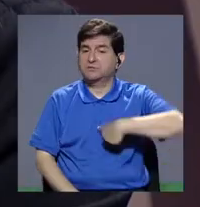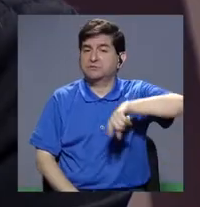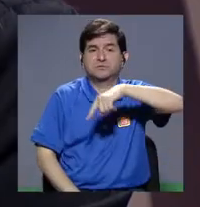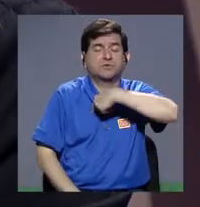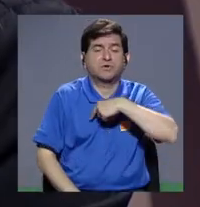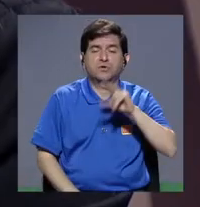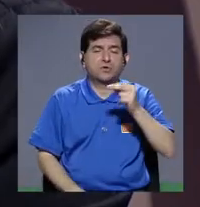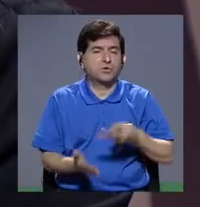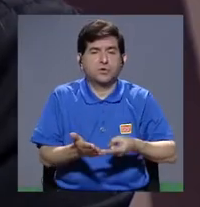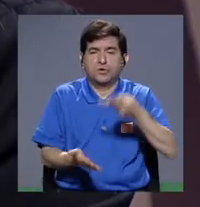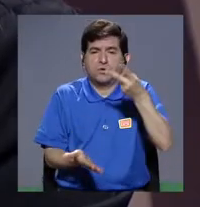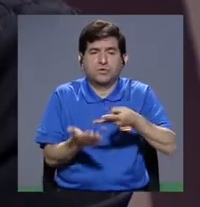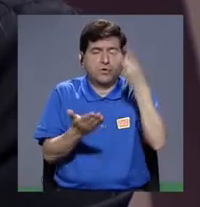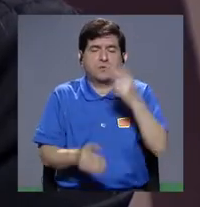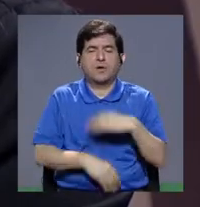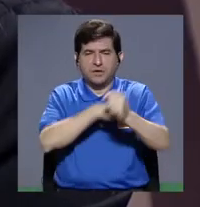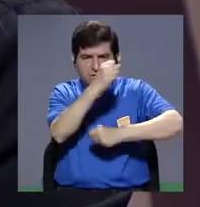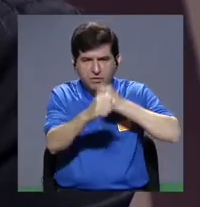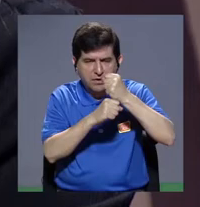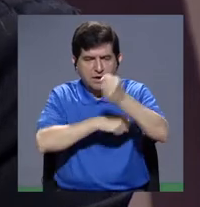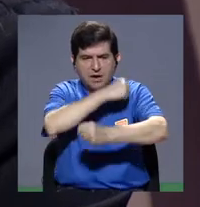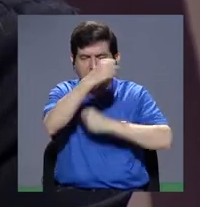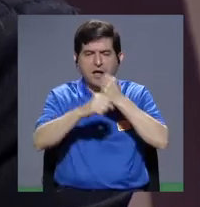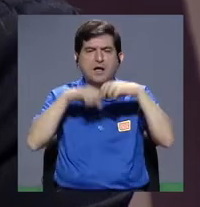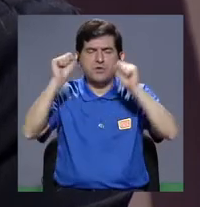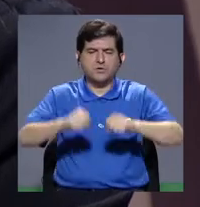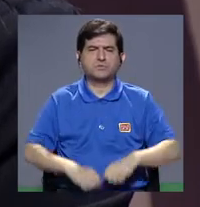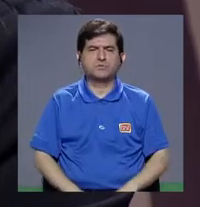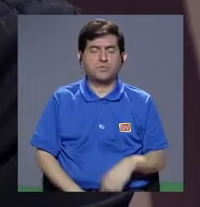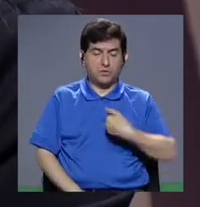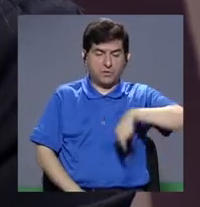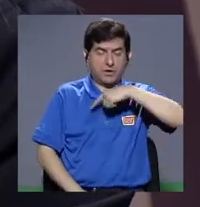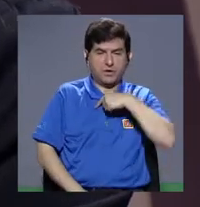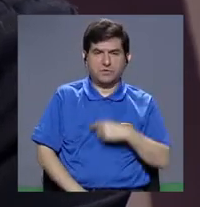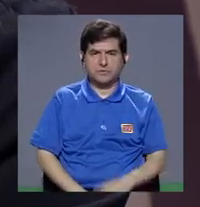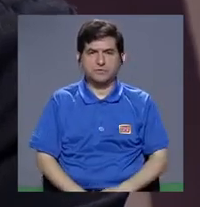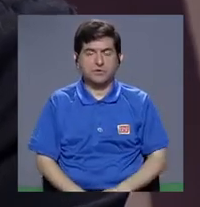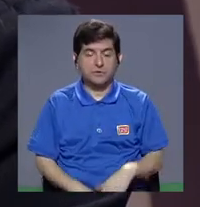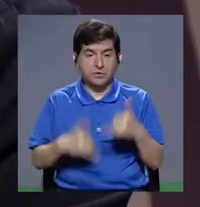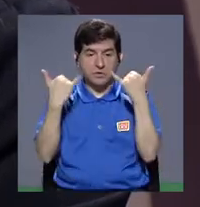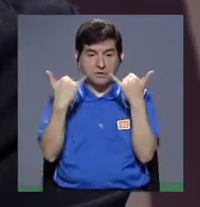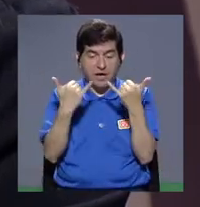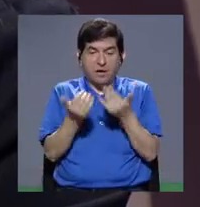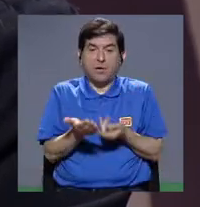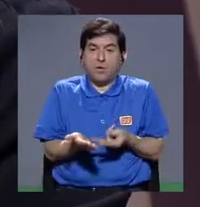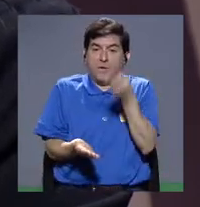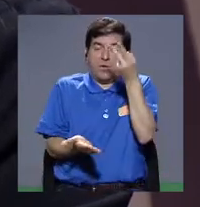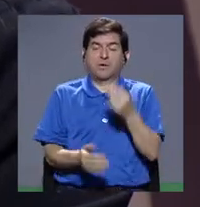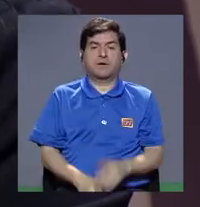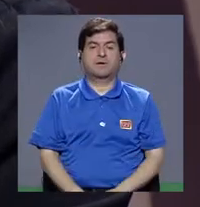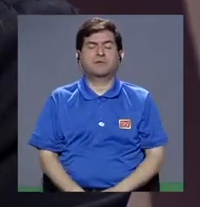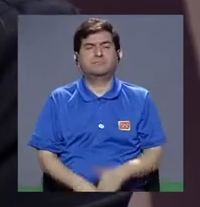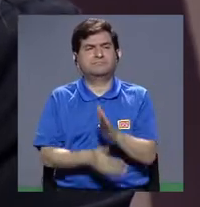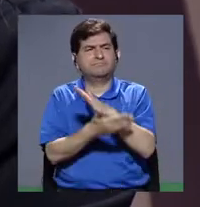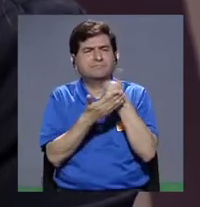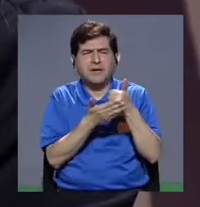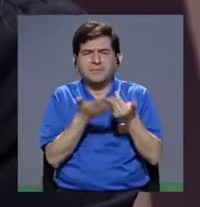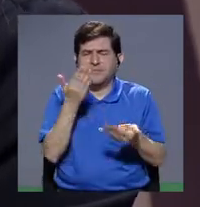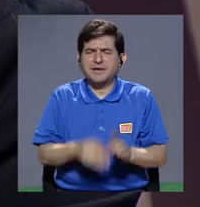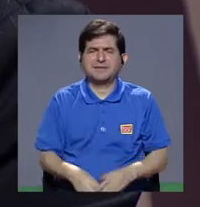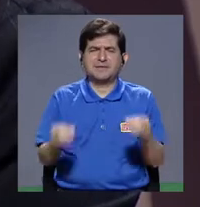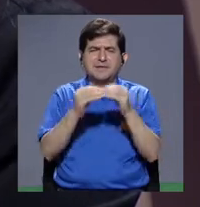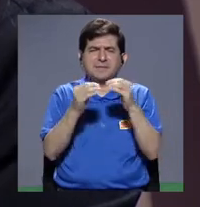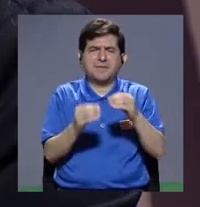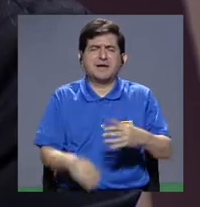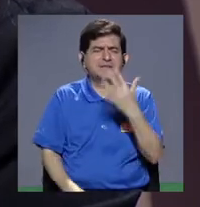le damos el valor que con los años ya podemos apreciar así es y yo creo que la parte que se nos